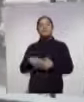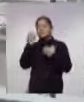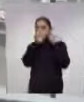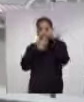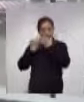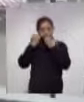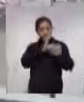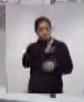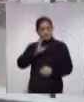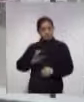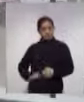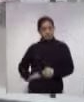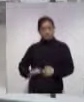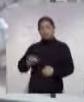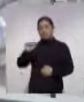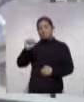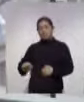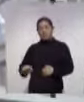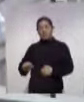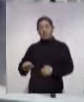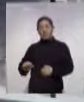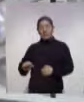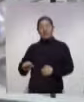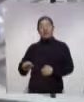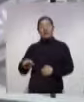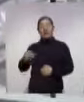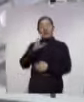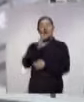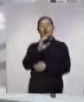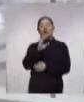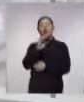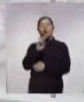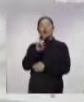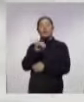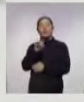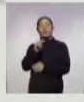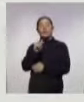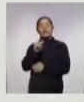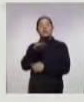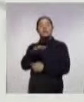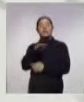analizan China y sureste asiático el COVID-19.